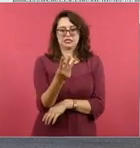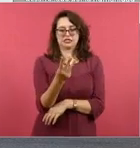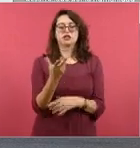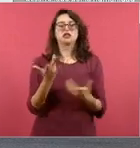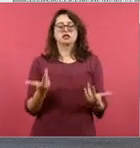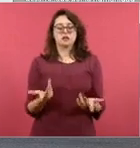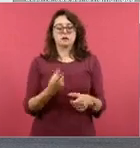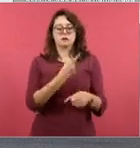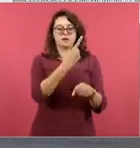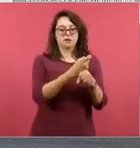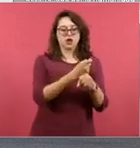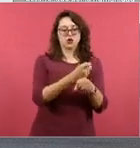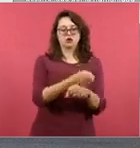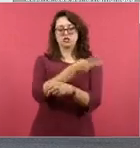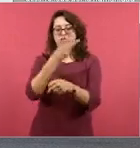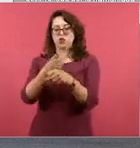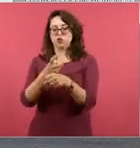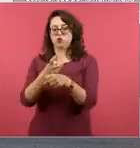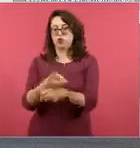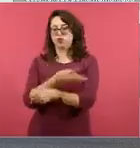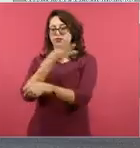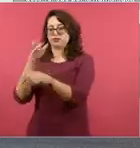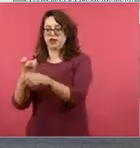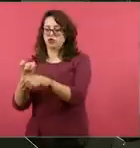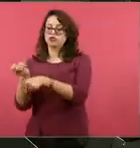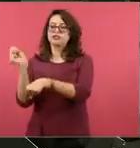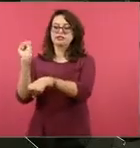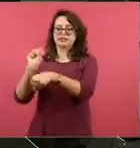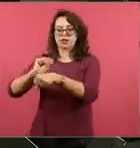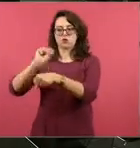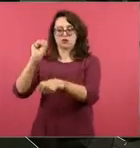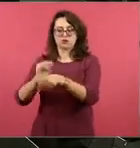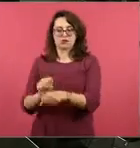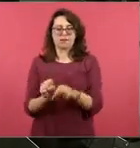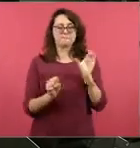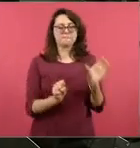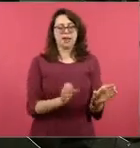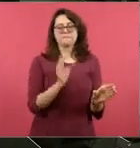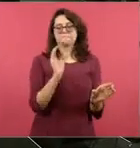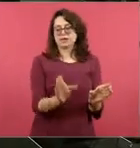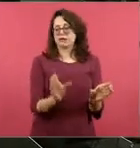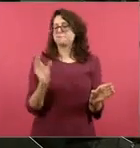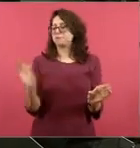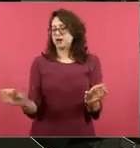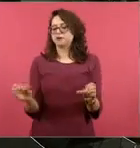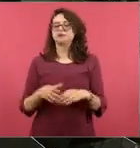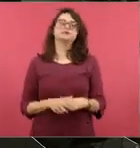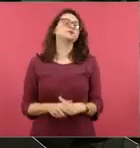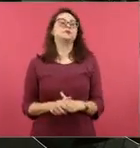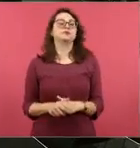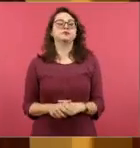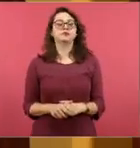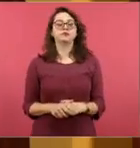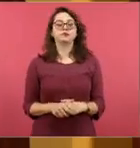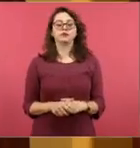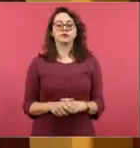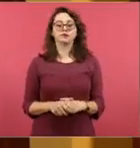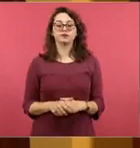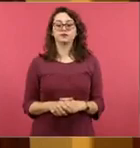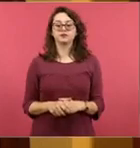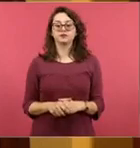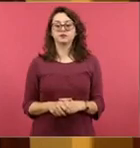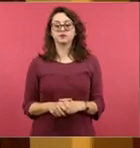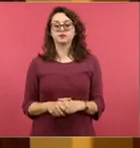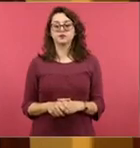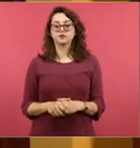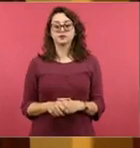grado. Una para primer grado de secundaria, otra para segundo y otra para tercero. Dentro de esta colección